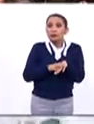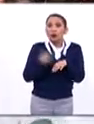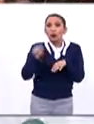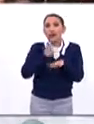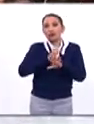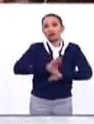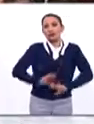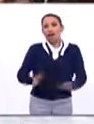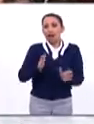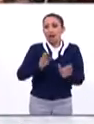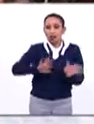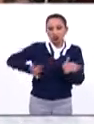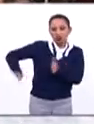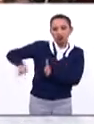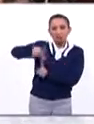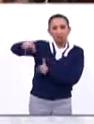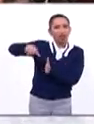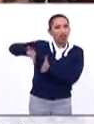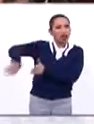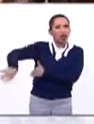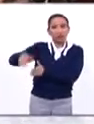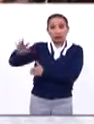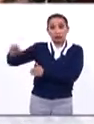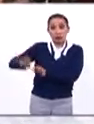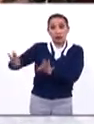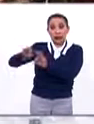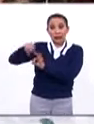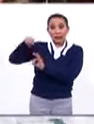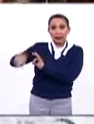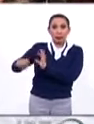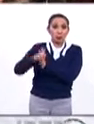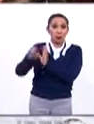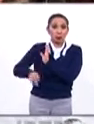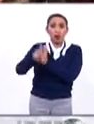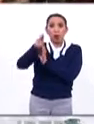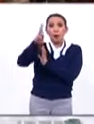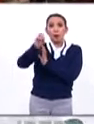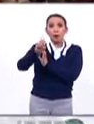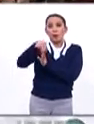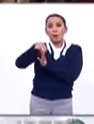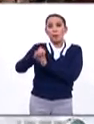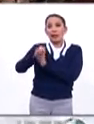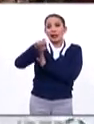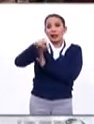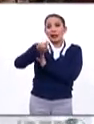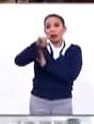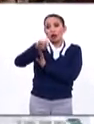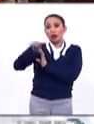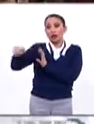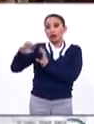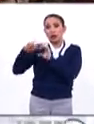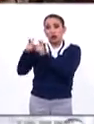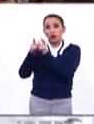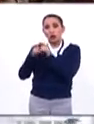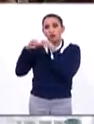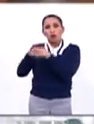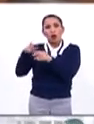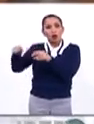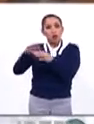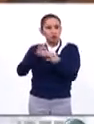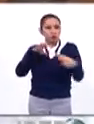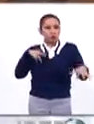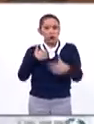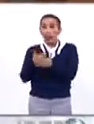ha dejado a un lado el organismo tan importante como lo fue ProMéxico, en donde era un órgano desconcentrado de la Secretaría de Economía